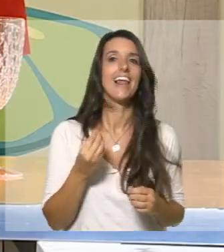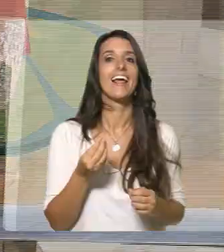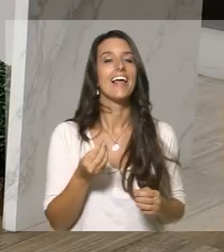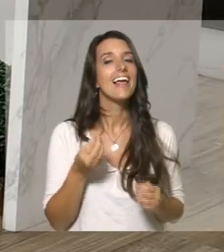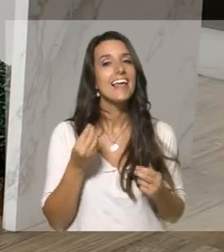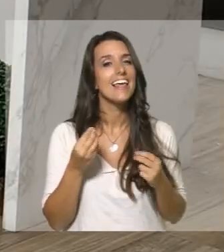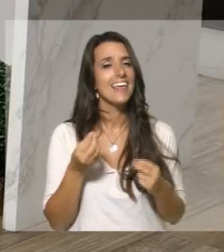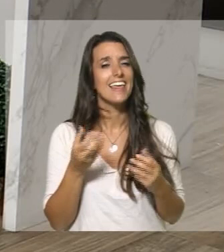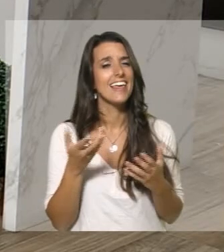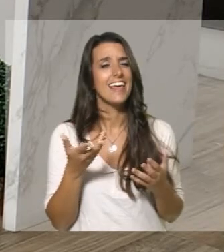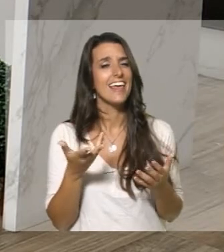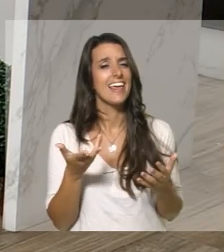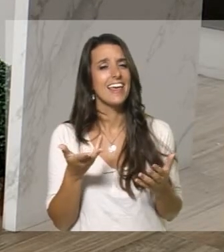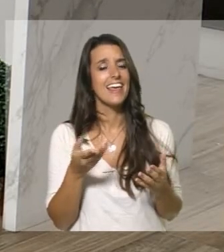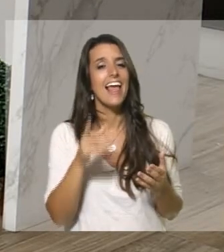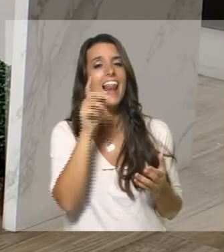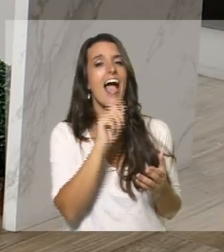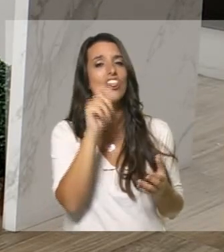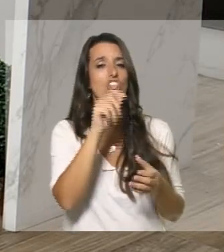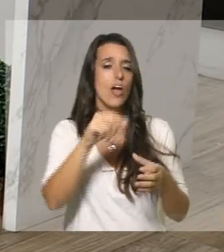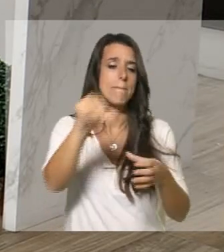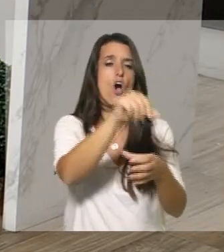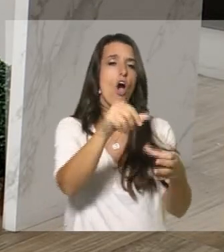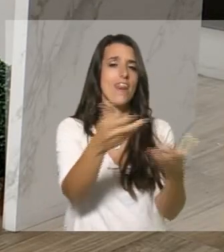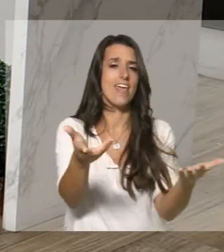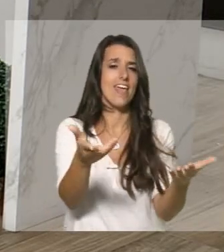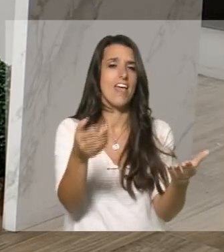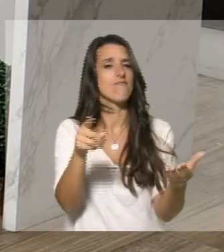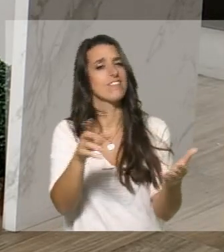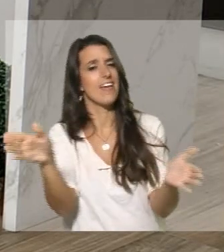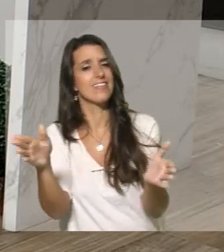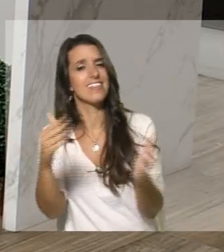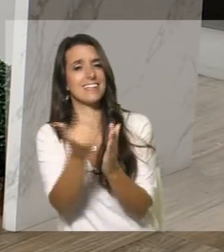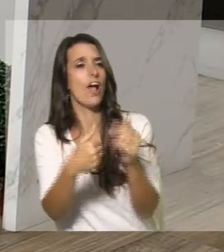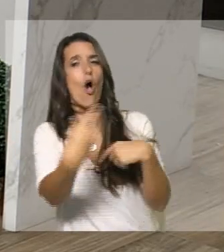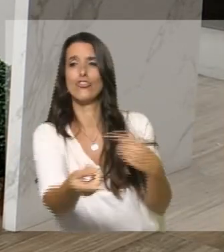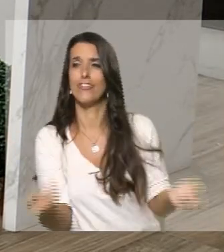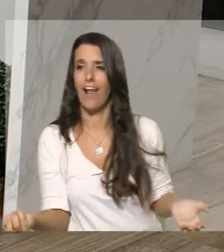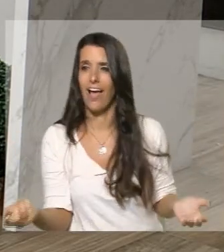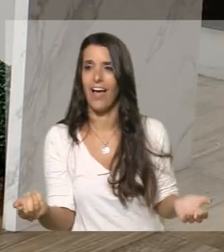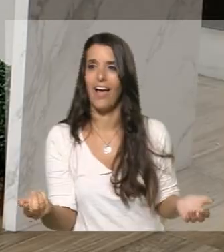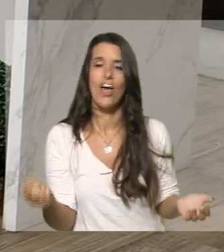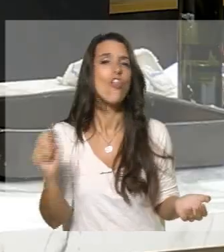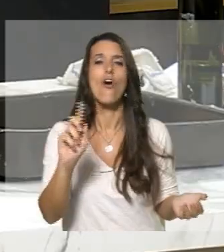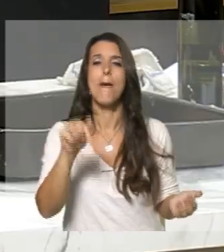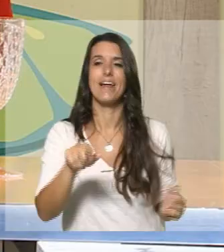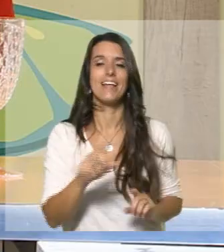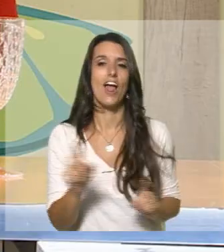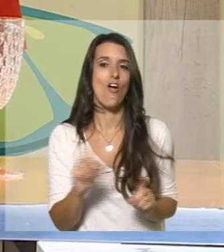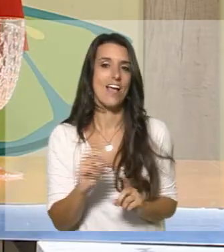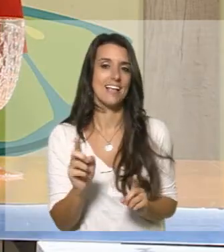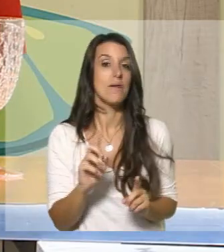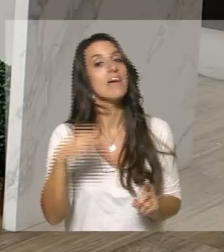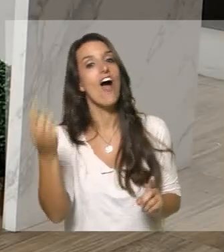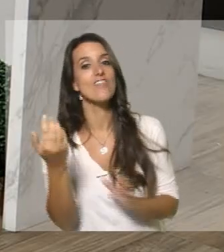tenía en la casa. No, ahí agarras el helado de vainilla y le pones el Bailey. Claro, eso es para otra receta, claro, ¿no? No, ahí no está. Es para esta. Va bien, pero para otra.